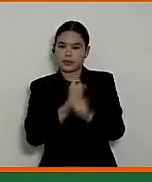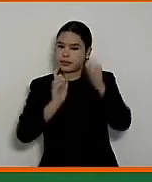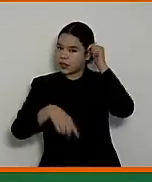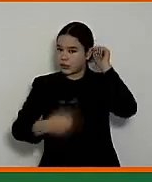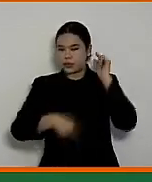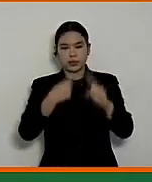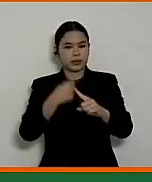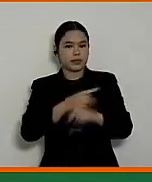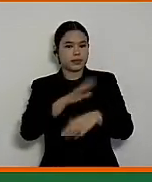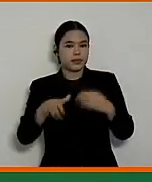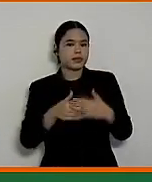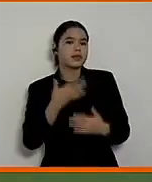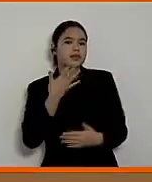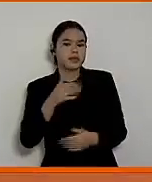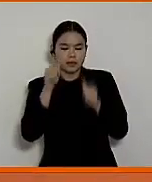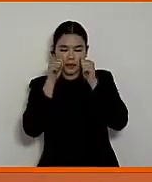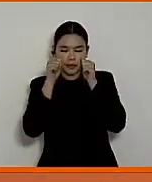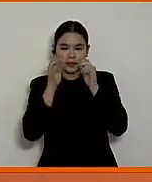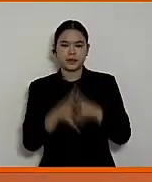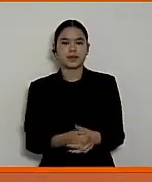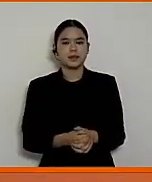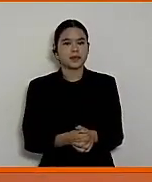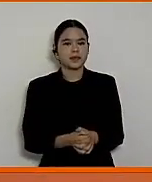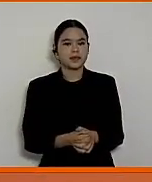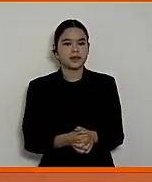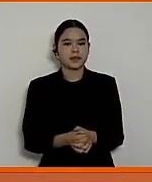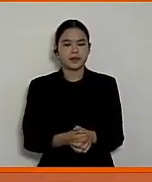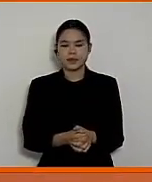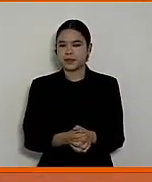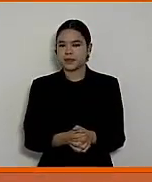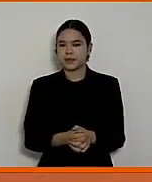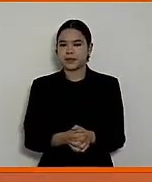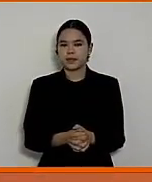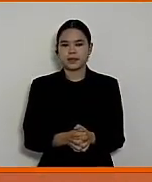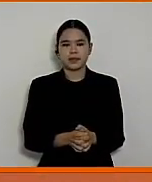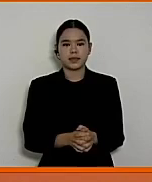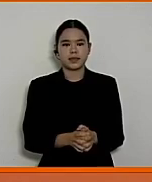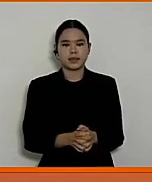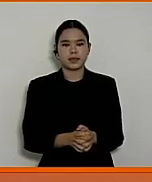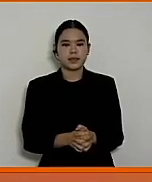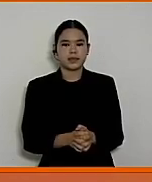de MultiX, atentos. Porque esta es